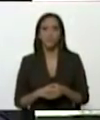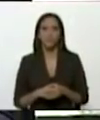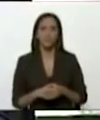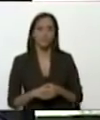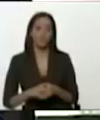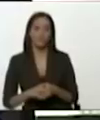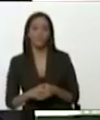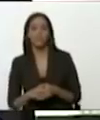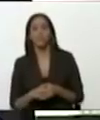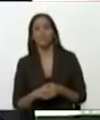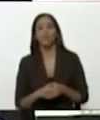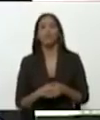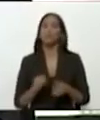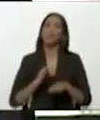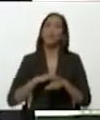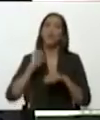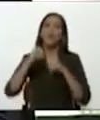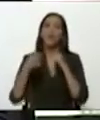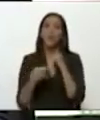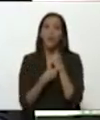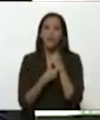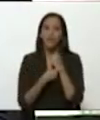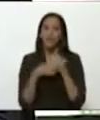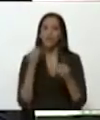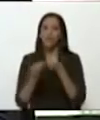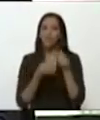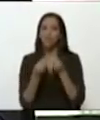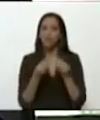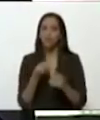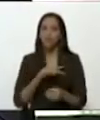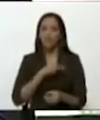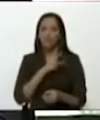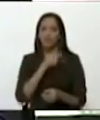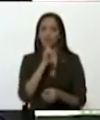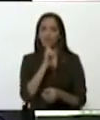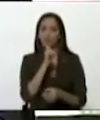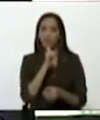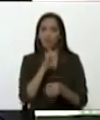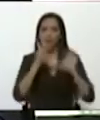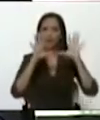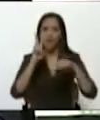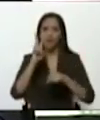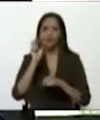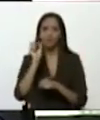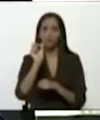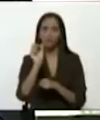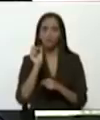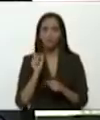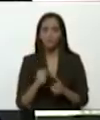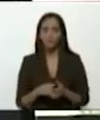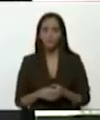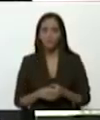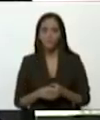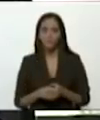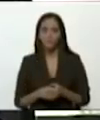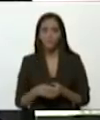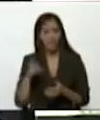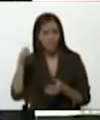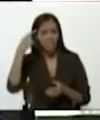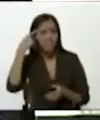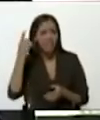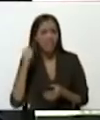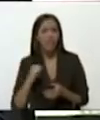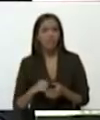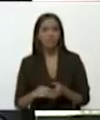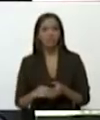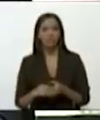¿Por qué Guaidó hizo un fake news a las 12 en punto? Él sabía